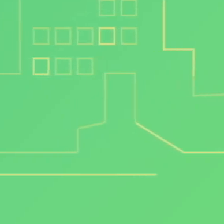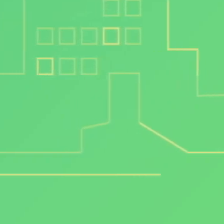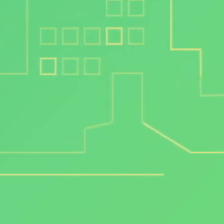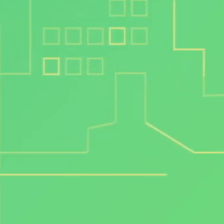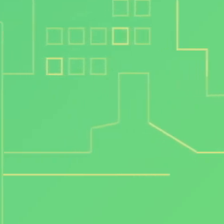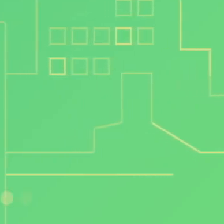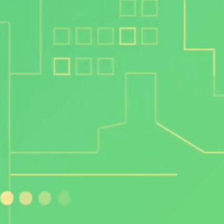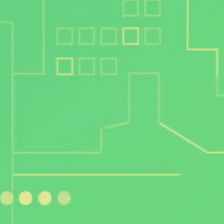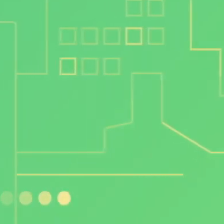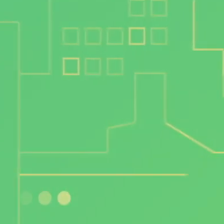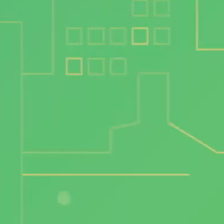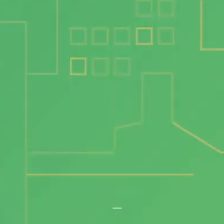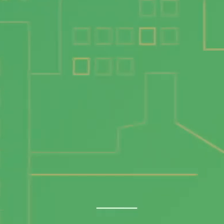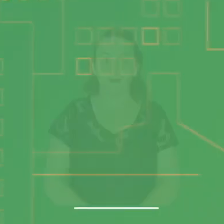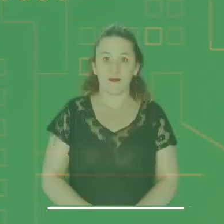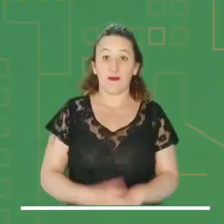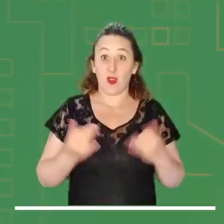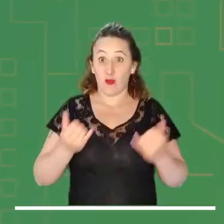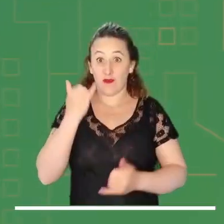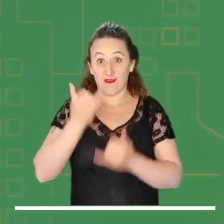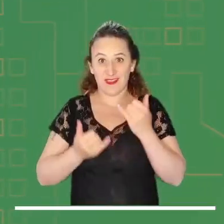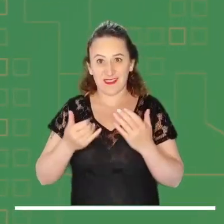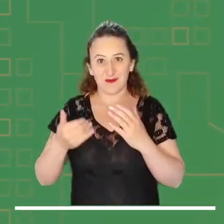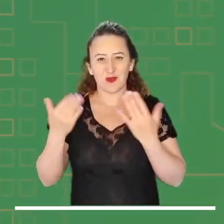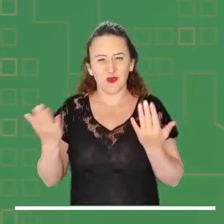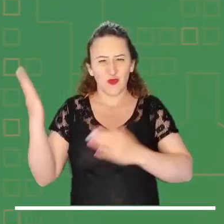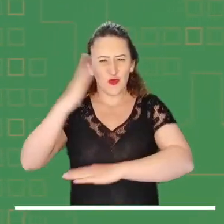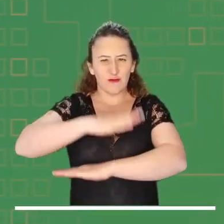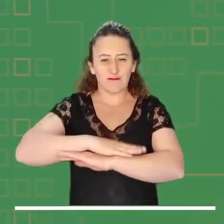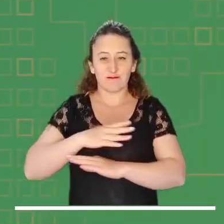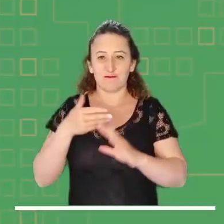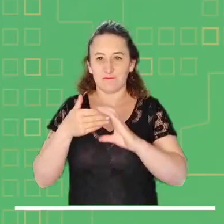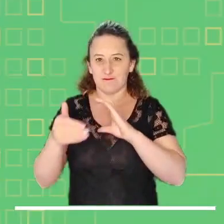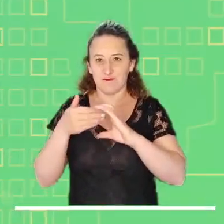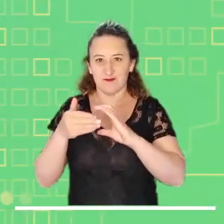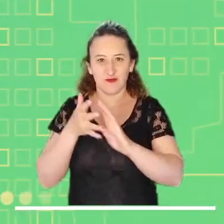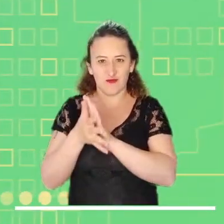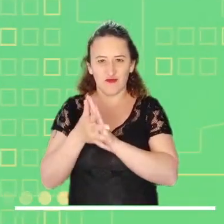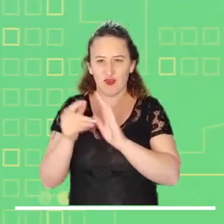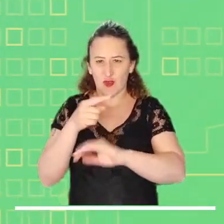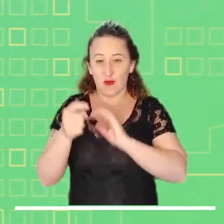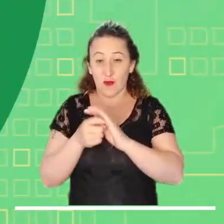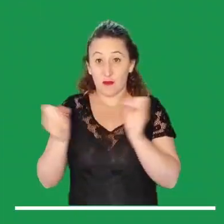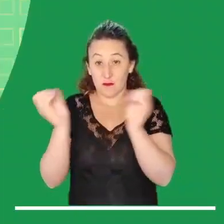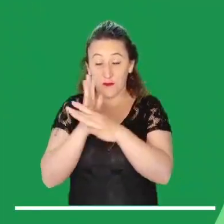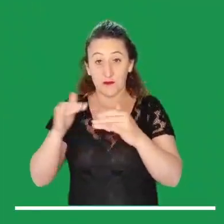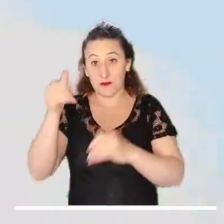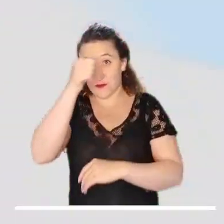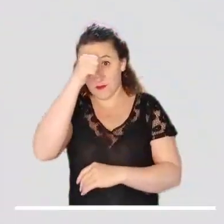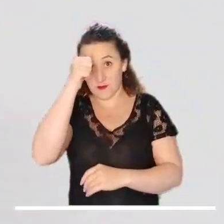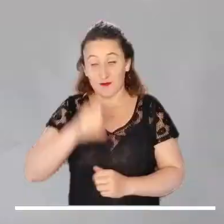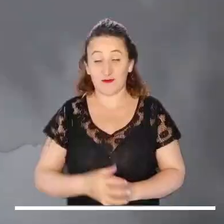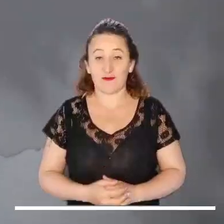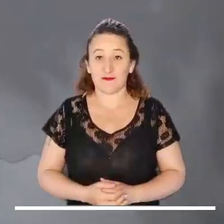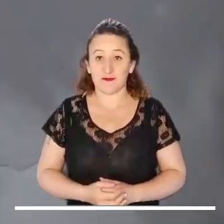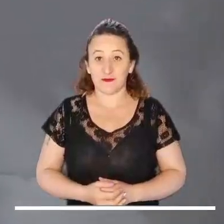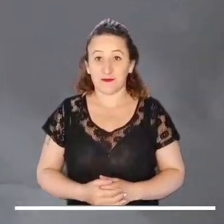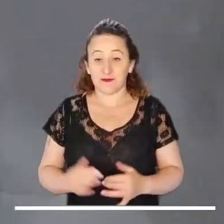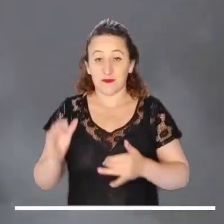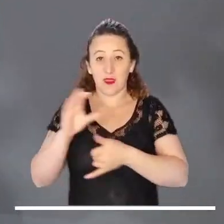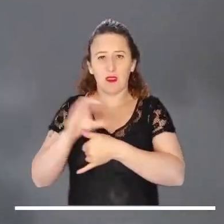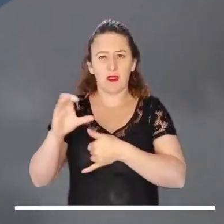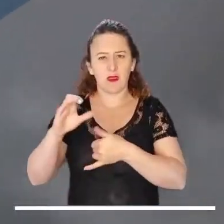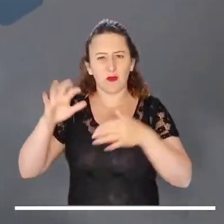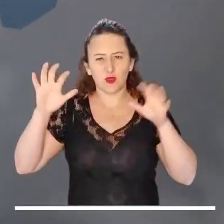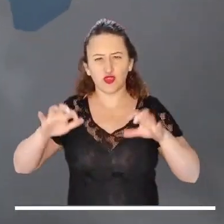Llegamos al final de esta jornada con la información meteorológica de la noche de hoy y la madrugada del domingo. En el Caribe se